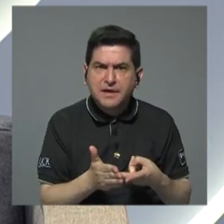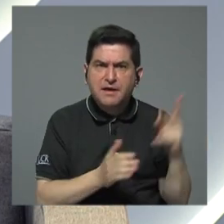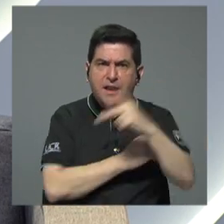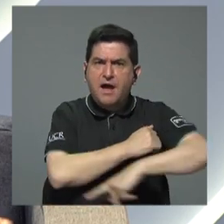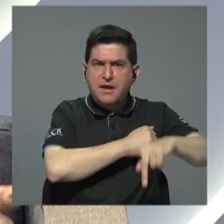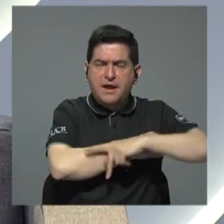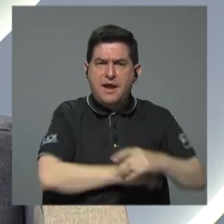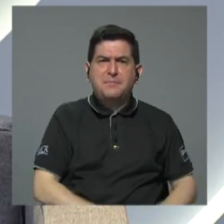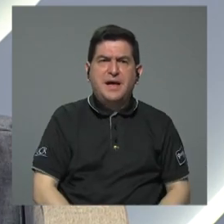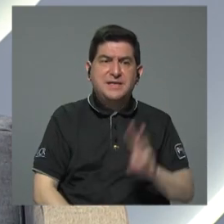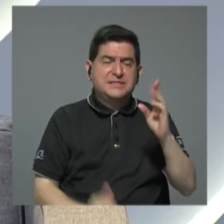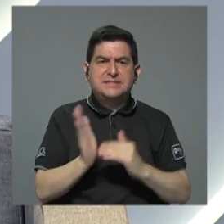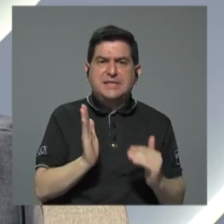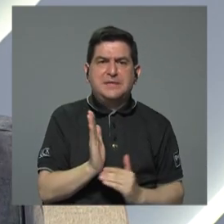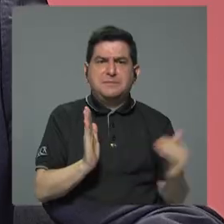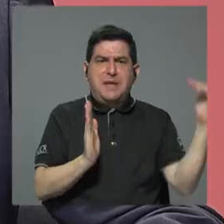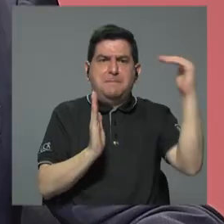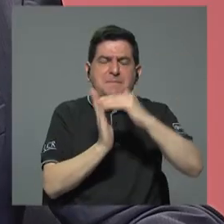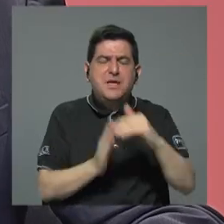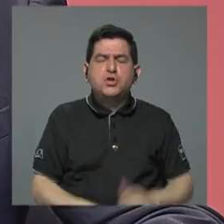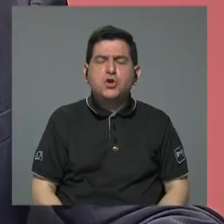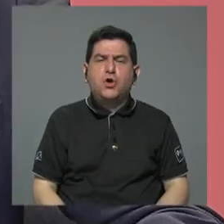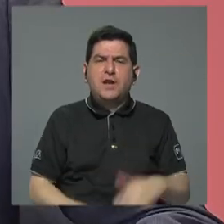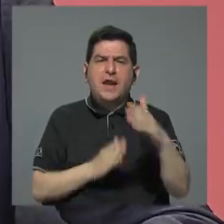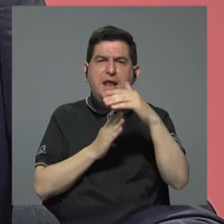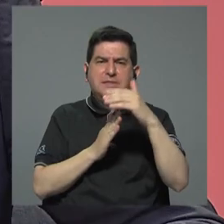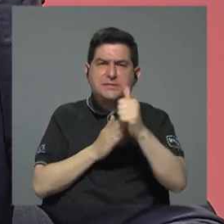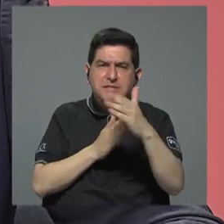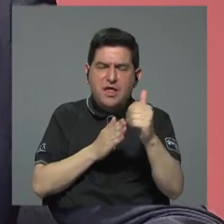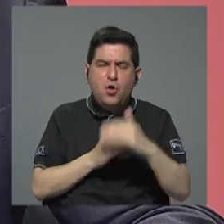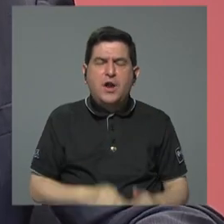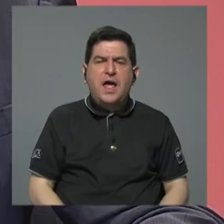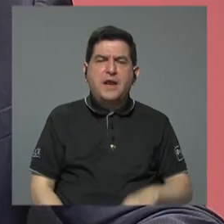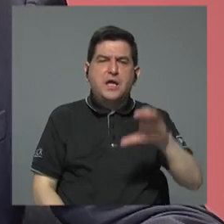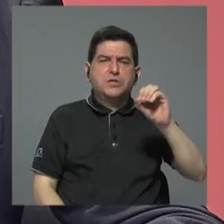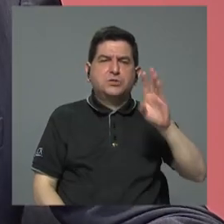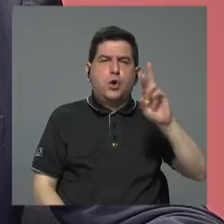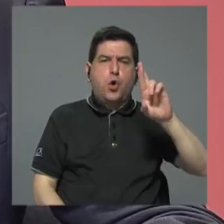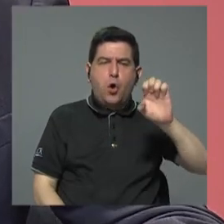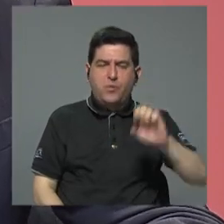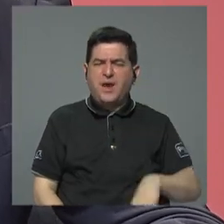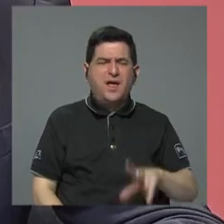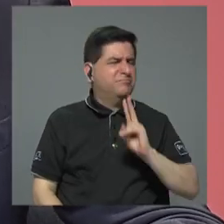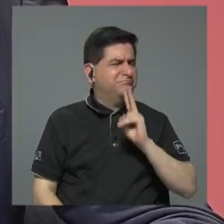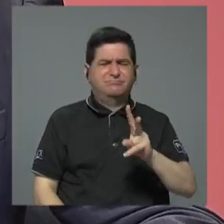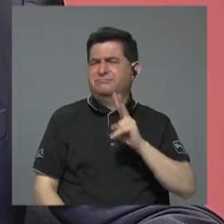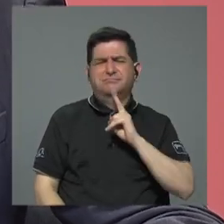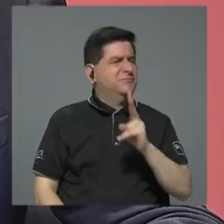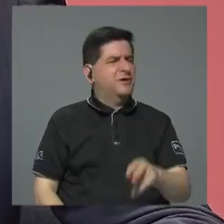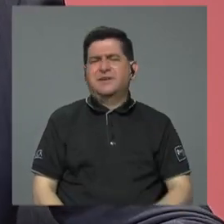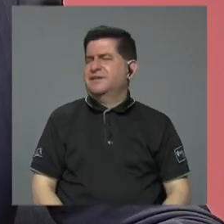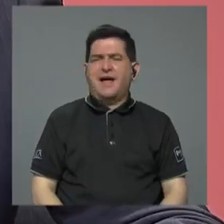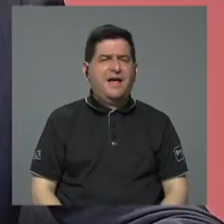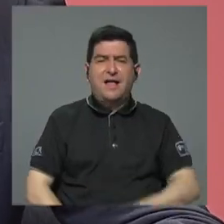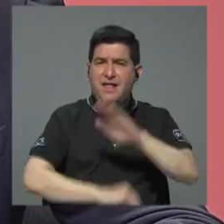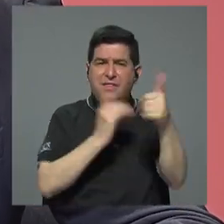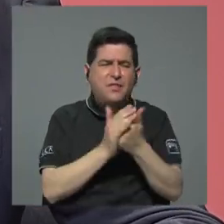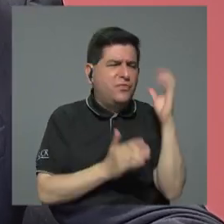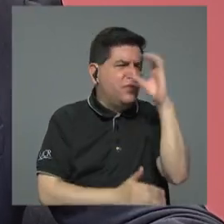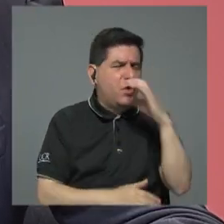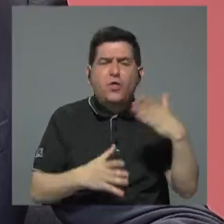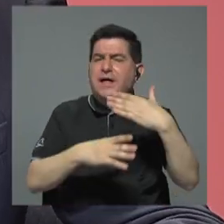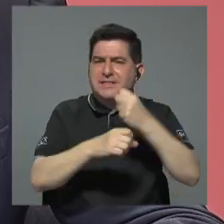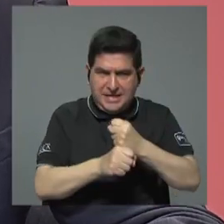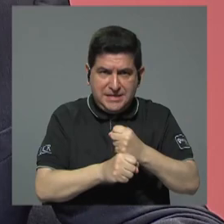país haya 6 mil millones de dólares en cobre, afirma? Eso no es cierto. ¿Por qué no es cierto? No es cierto porque todas las exploraciones